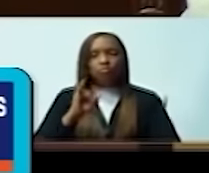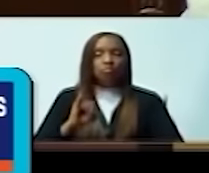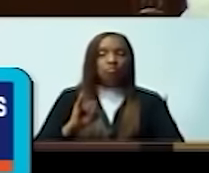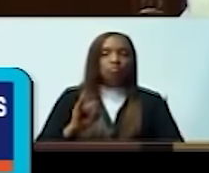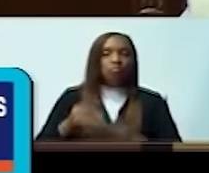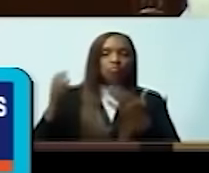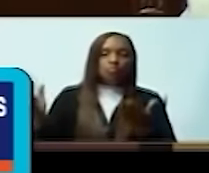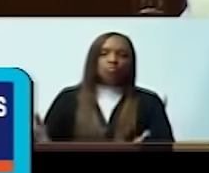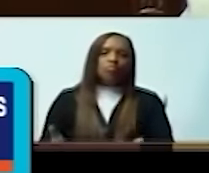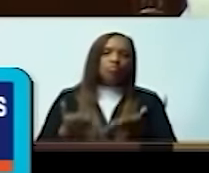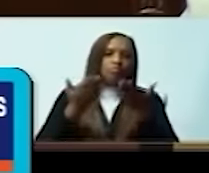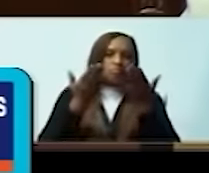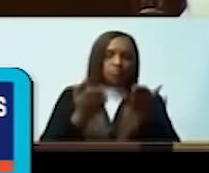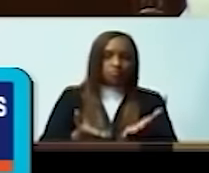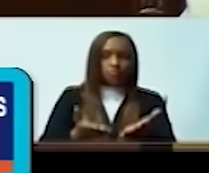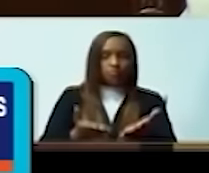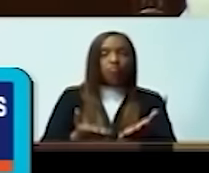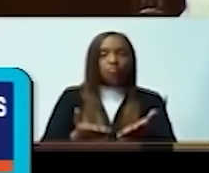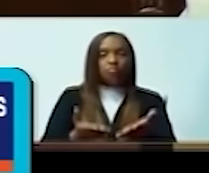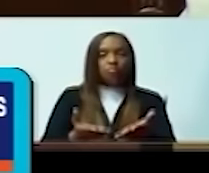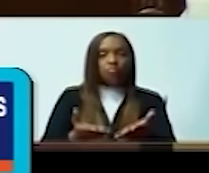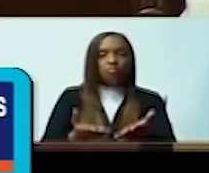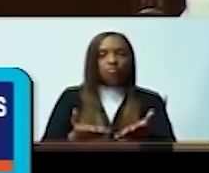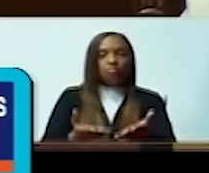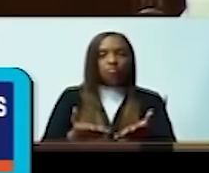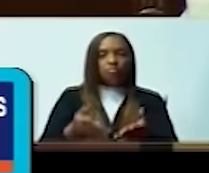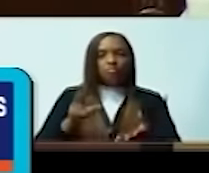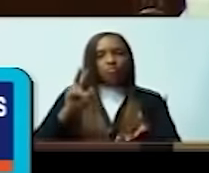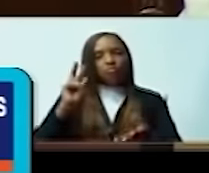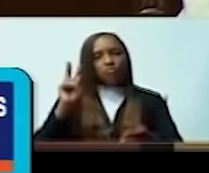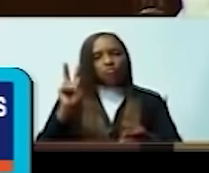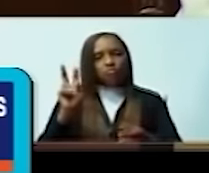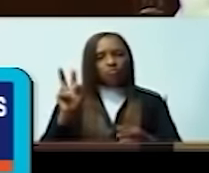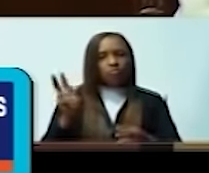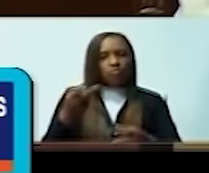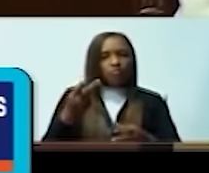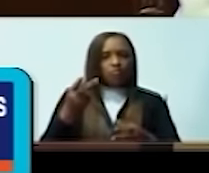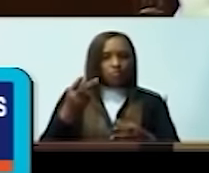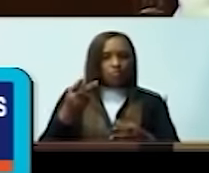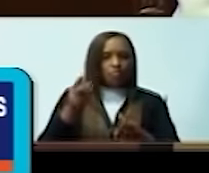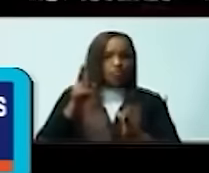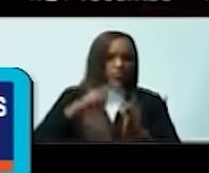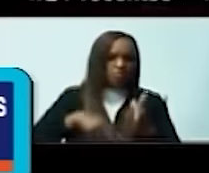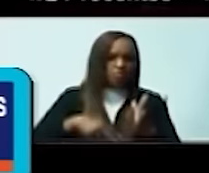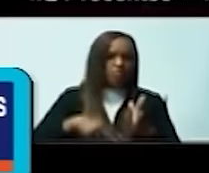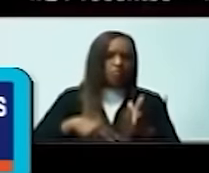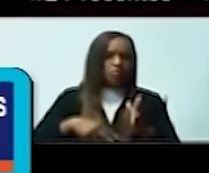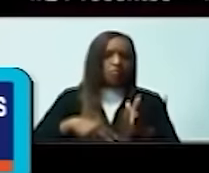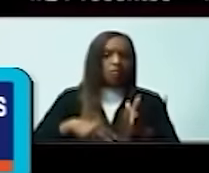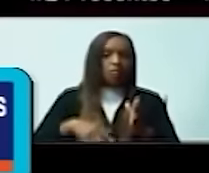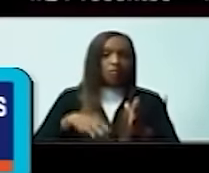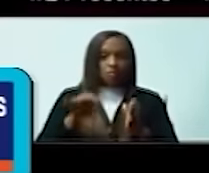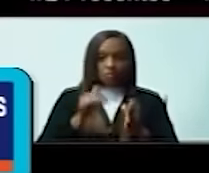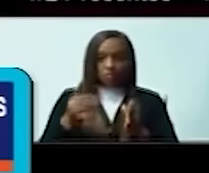su informe, a sabiendas de que en la segunda lo vamos a remitir a comisión.